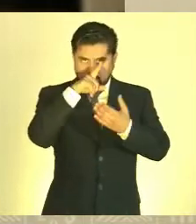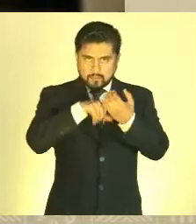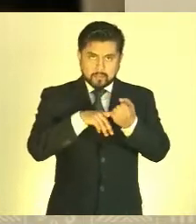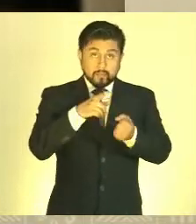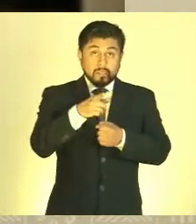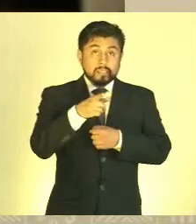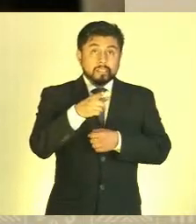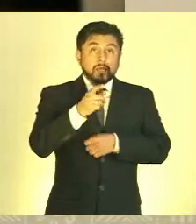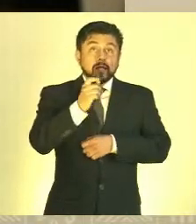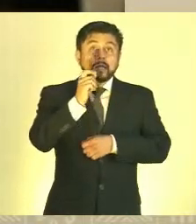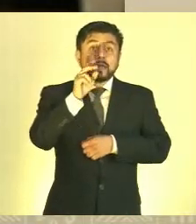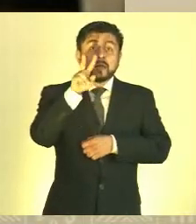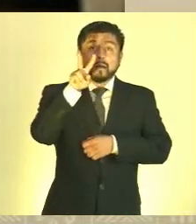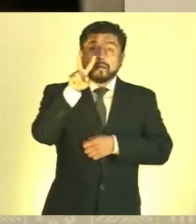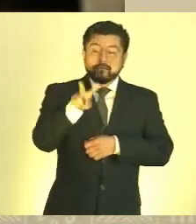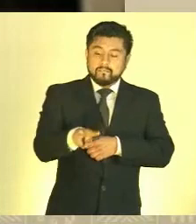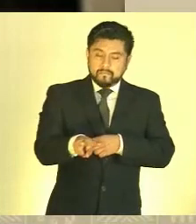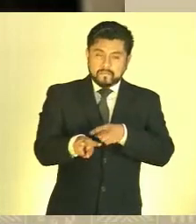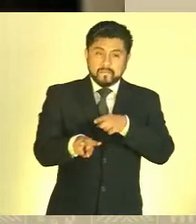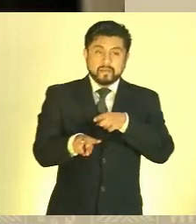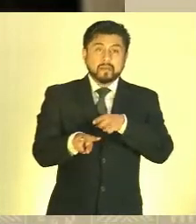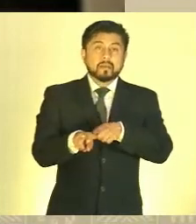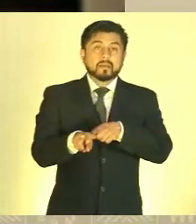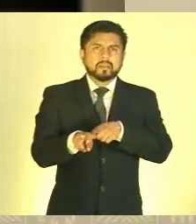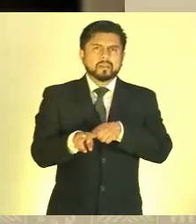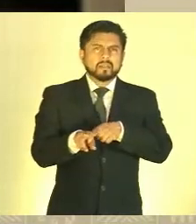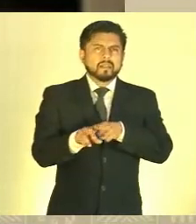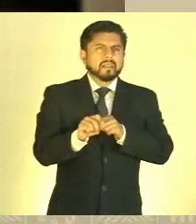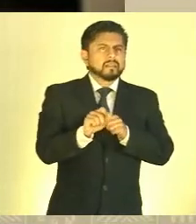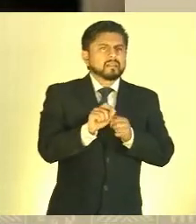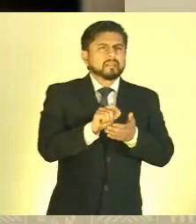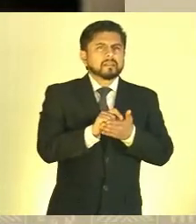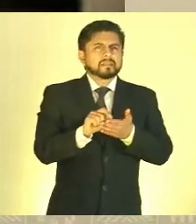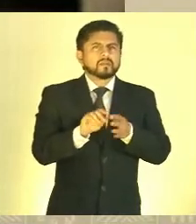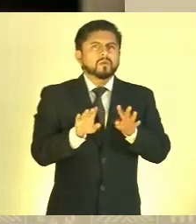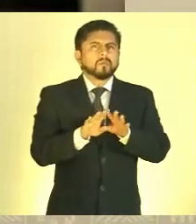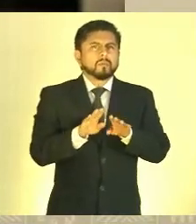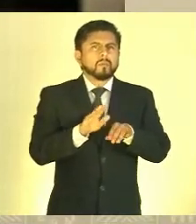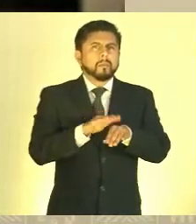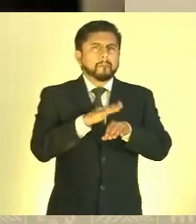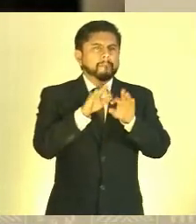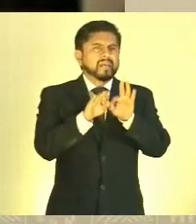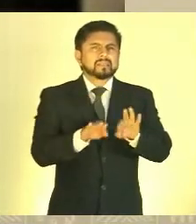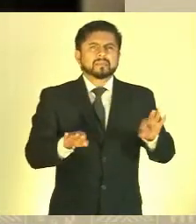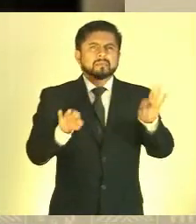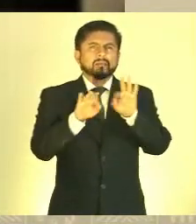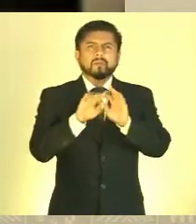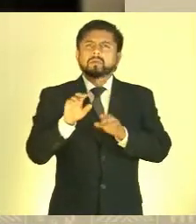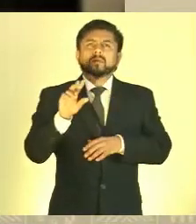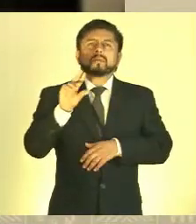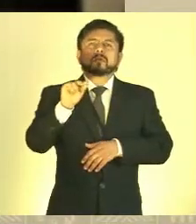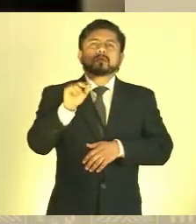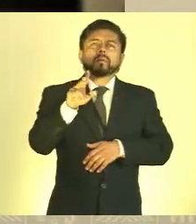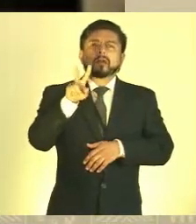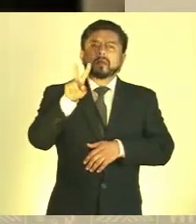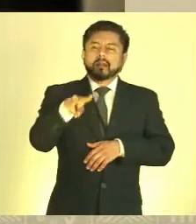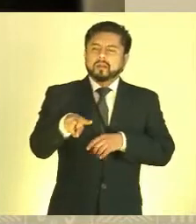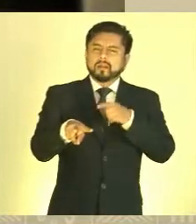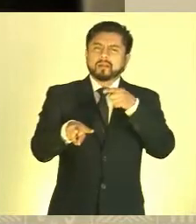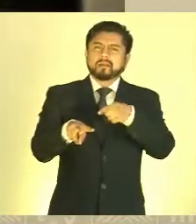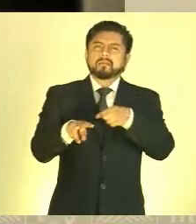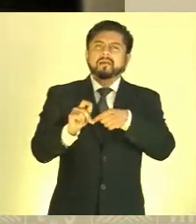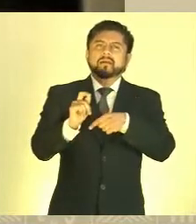verdad nunca se escribe con mayúscula. La verdad es simplemente algo que temporalmente tiene